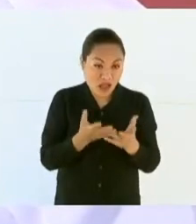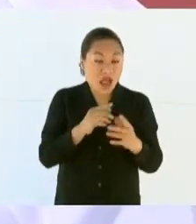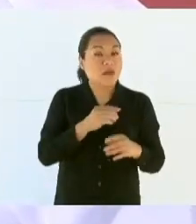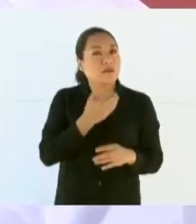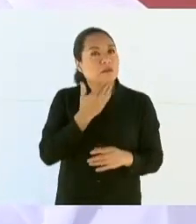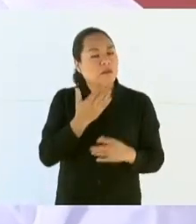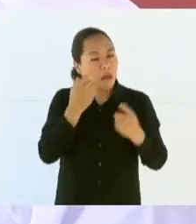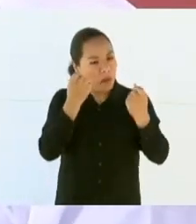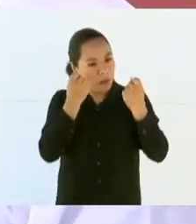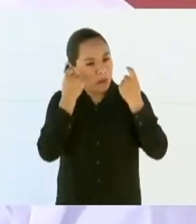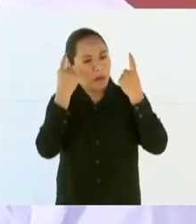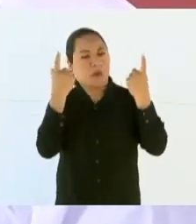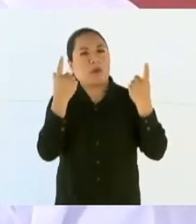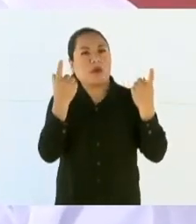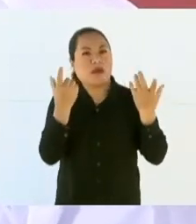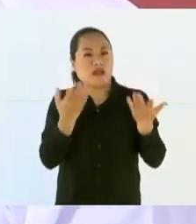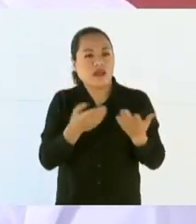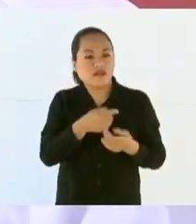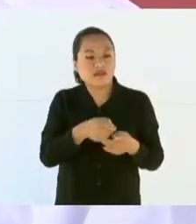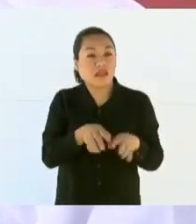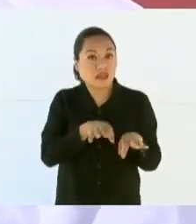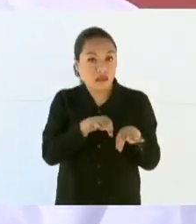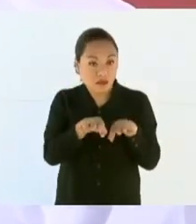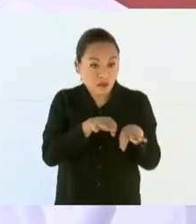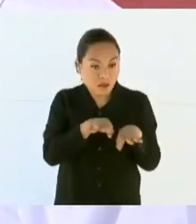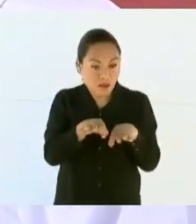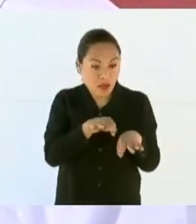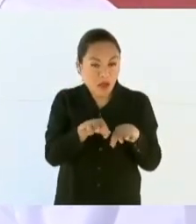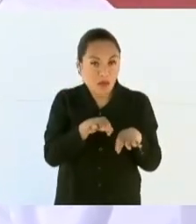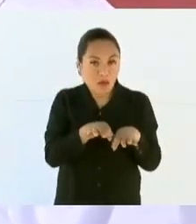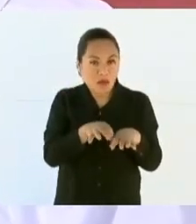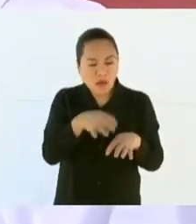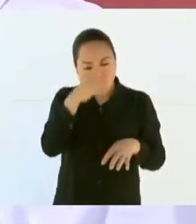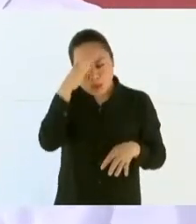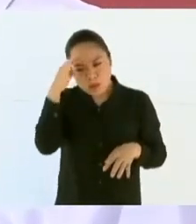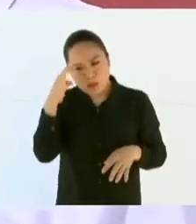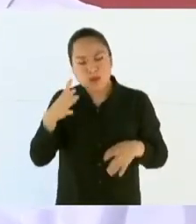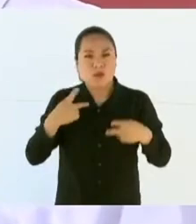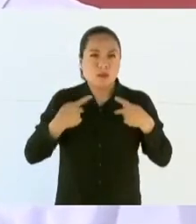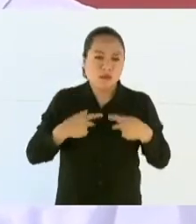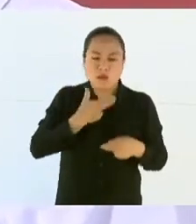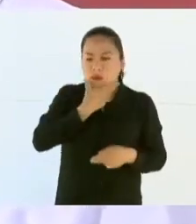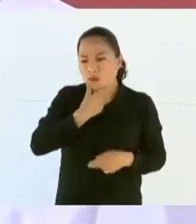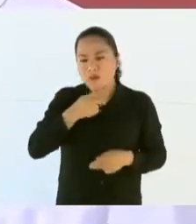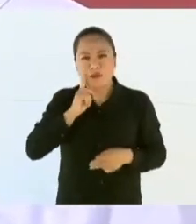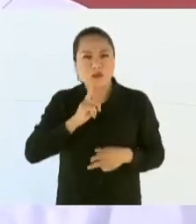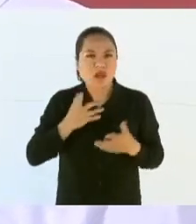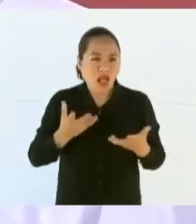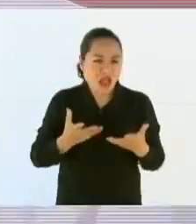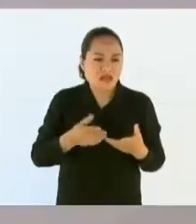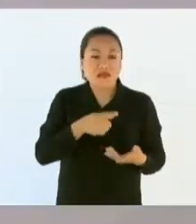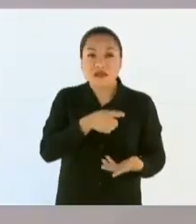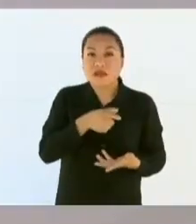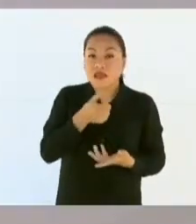admirable el que se haga esta obra y que el presupuesto quede